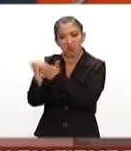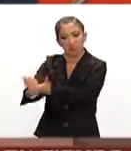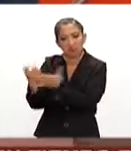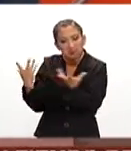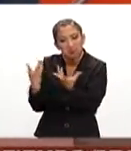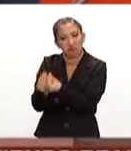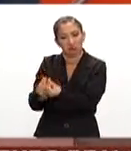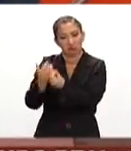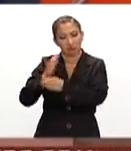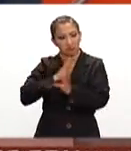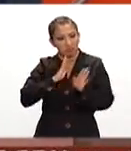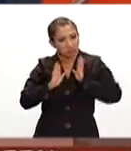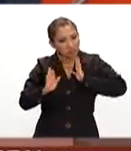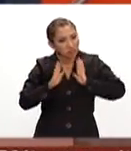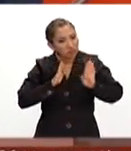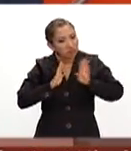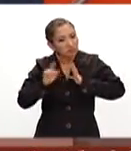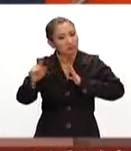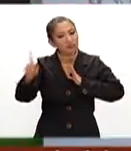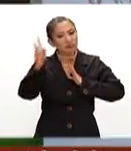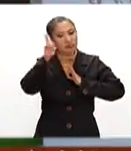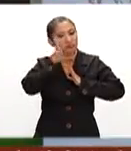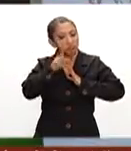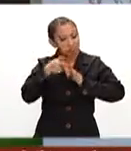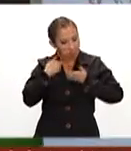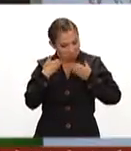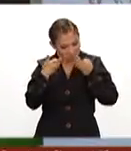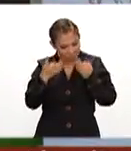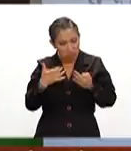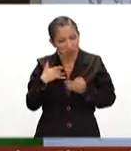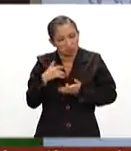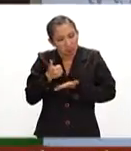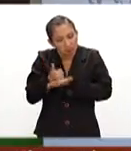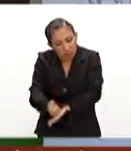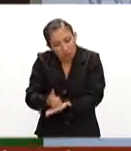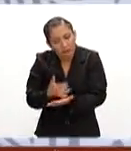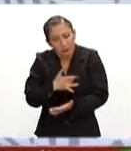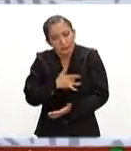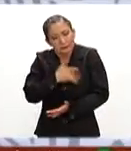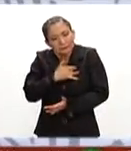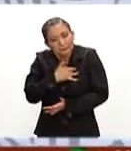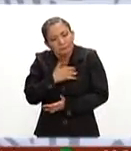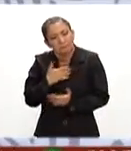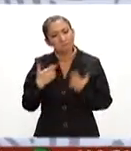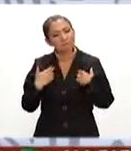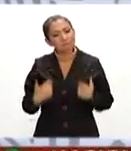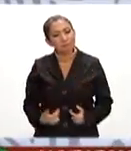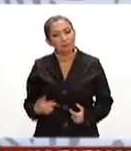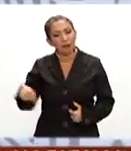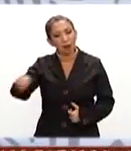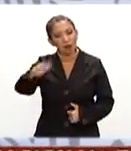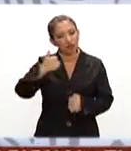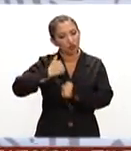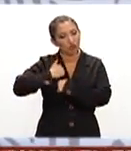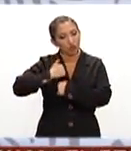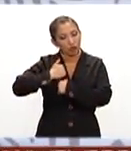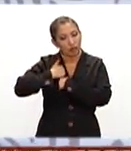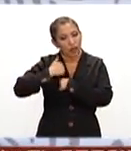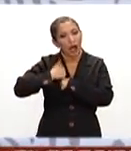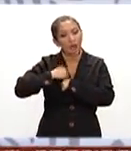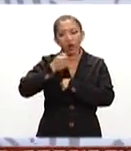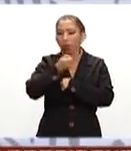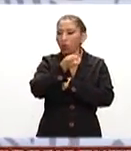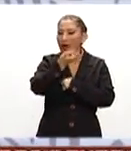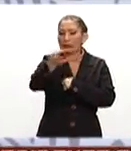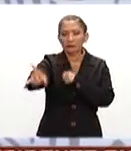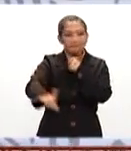con nuestro ejército, dando muestras de humanidad y solidaridad con nuestras Fuerzas Armadas ante